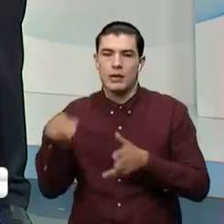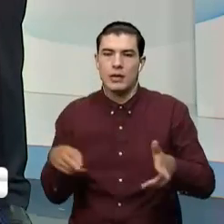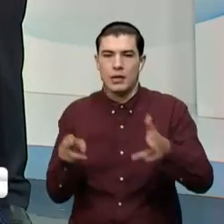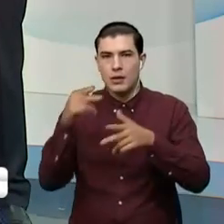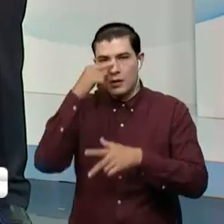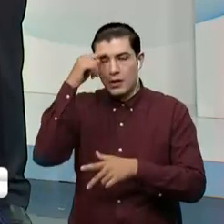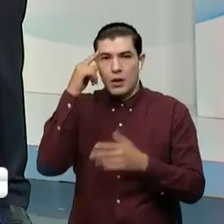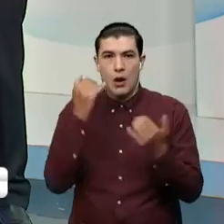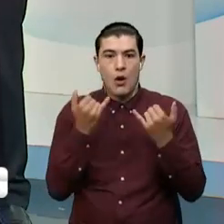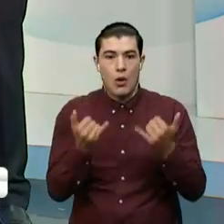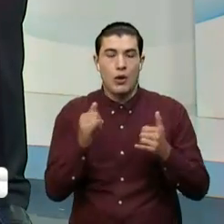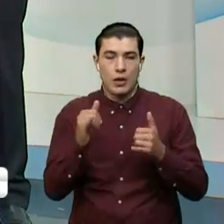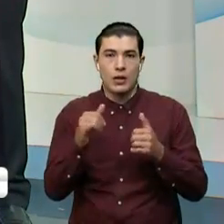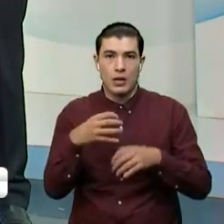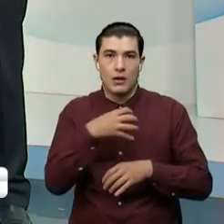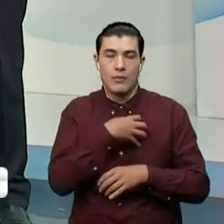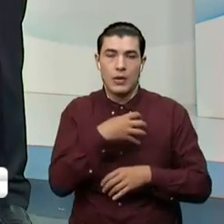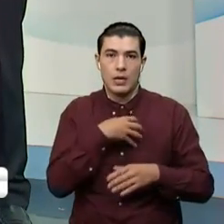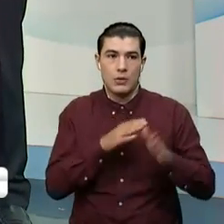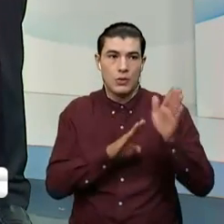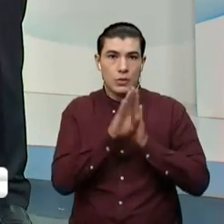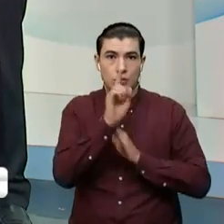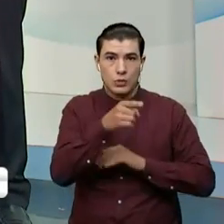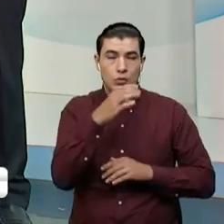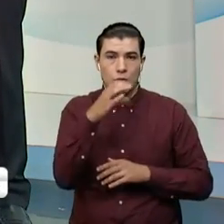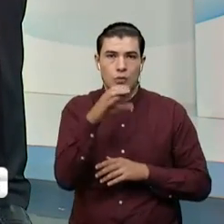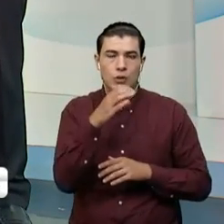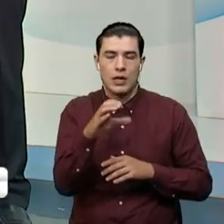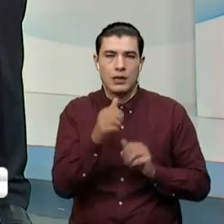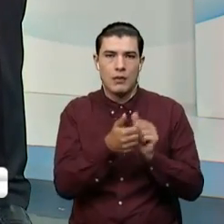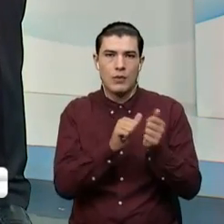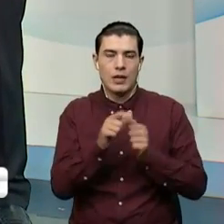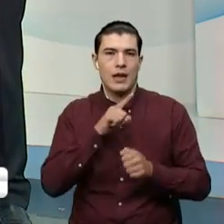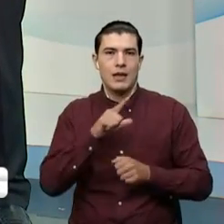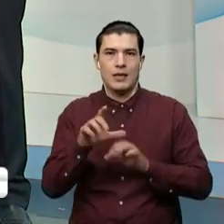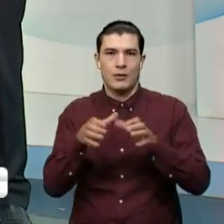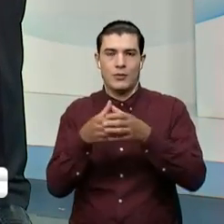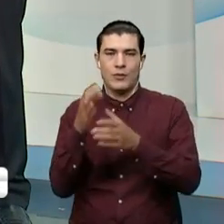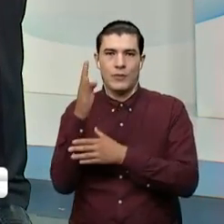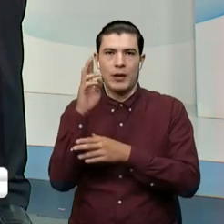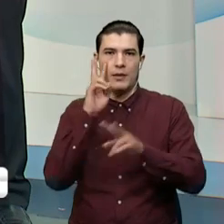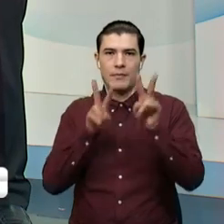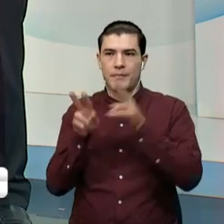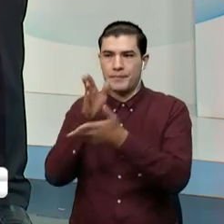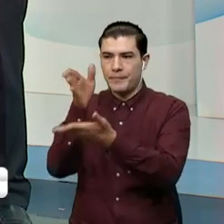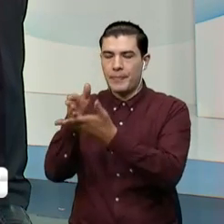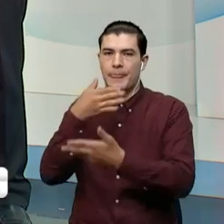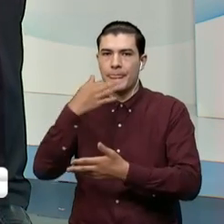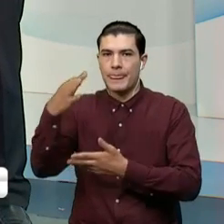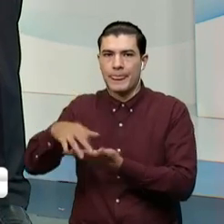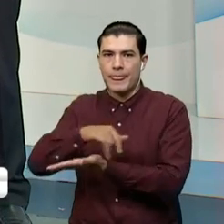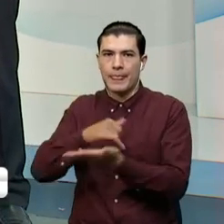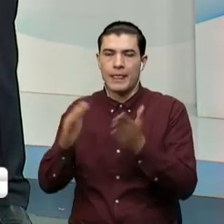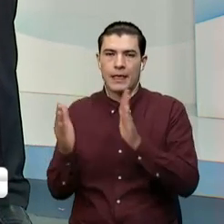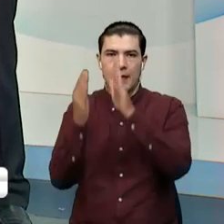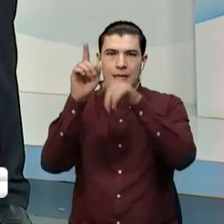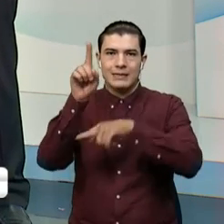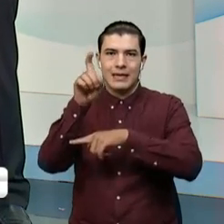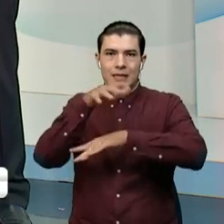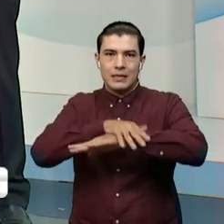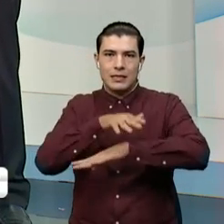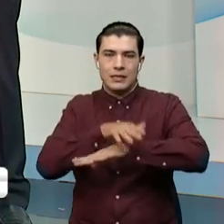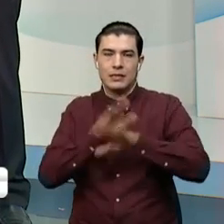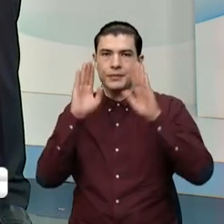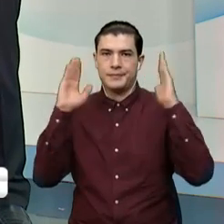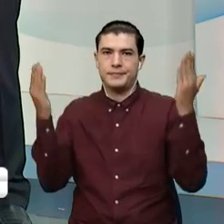y hoy en el torneo de ascenso el cúcuta deportivo el líder absoluto del fútbol del ave visita al real santander a partir de las 6 de la tarde en el estadio